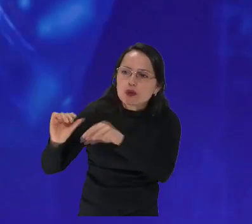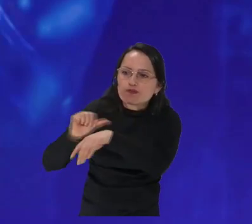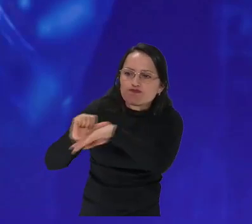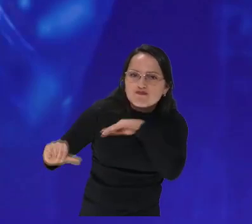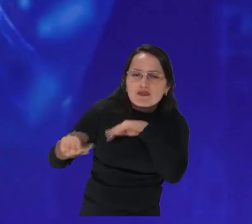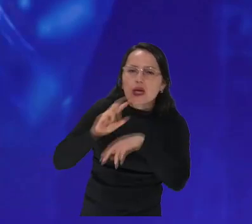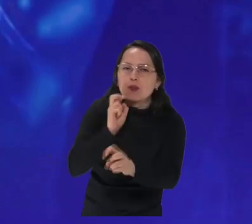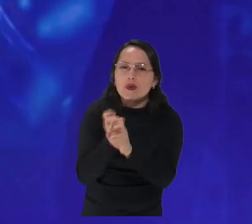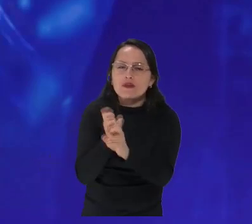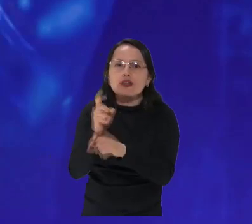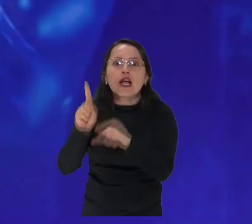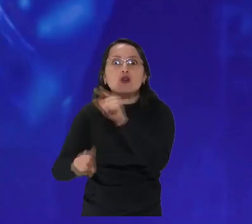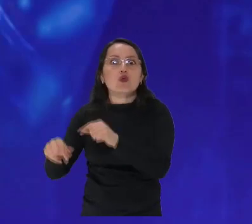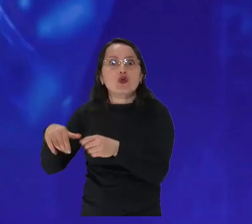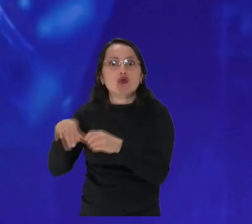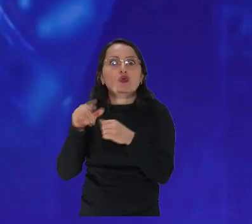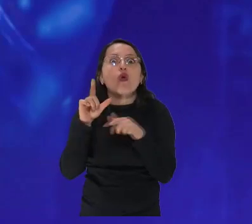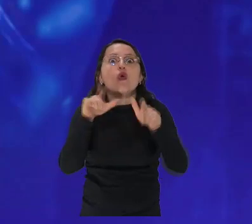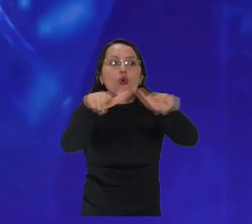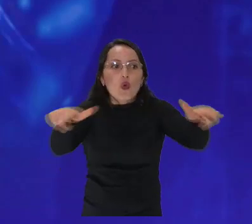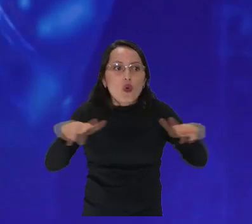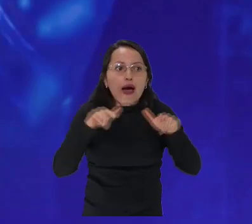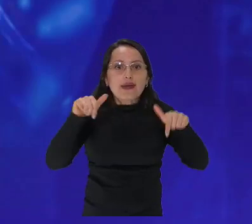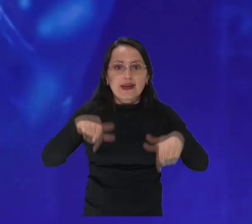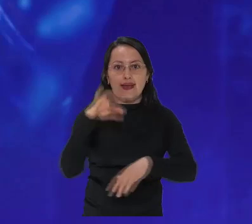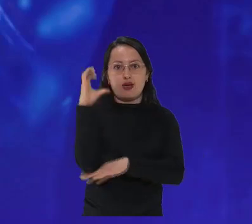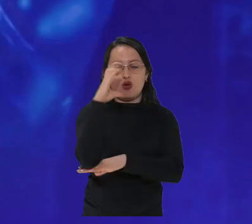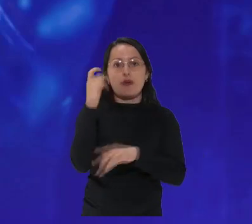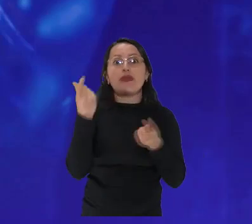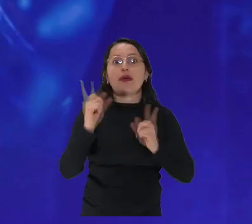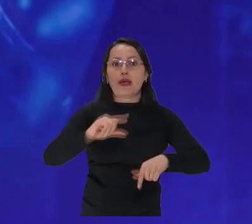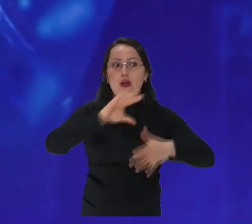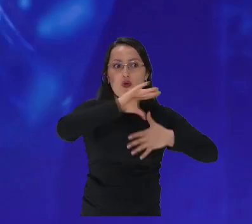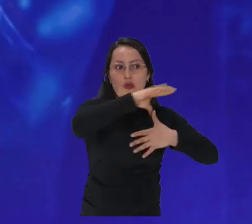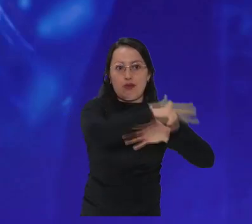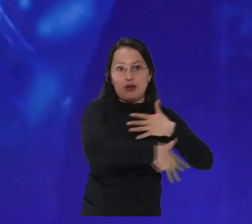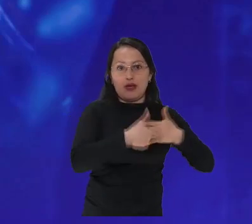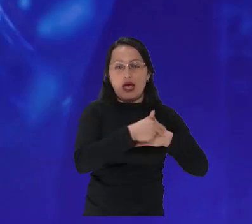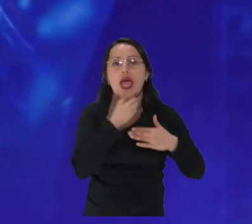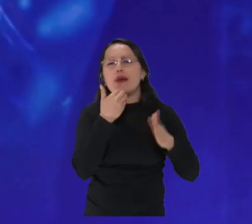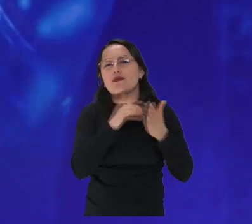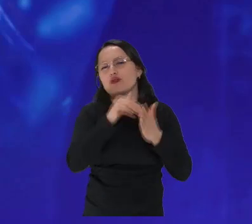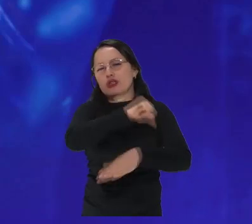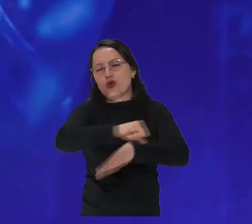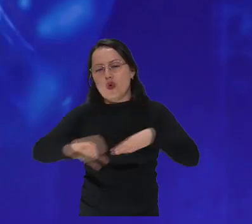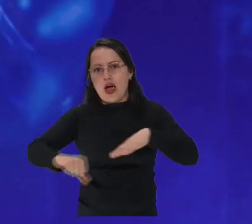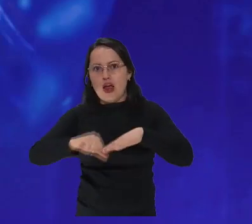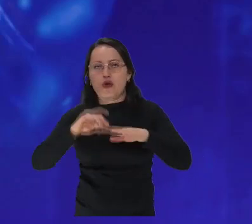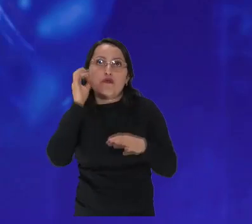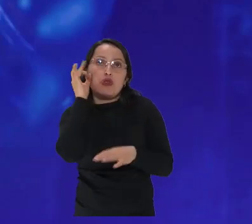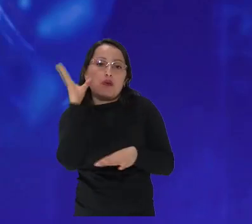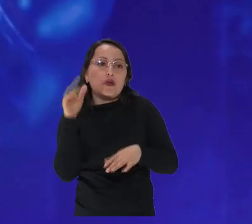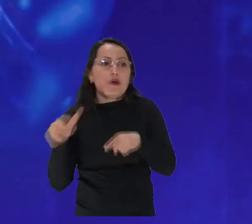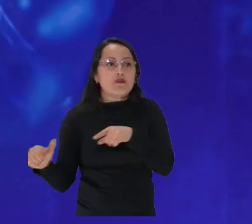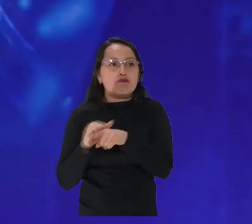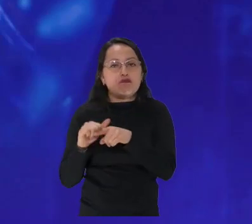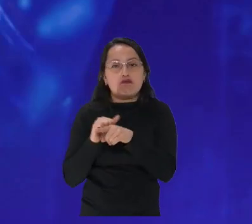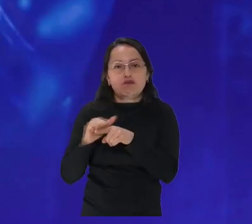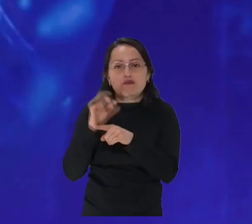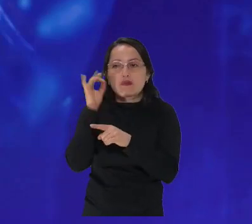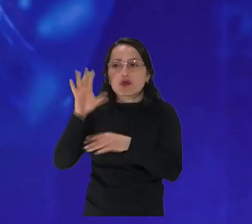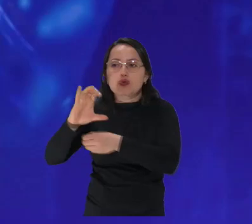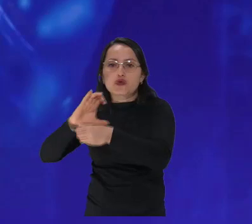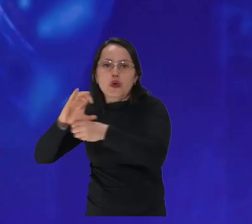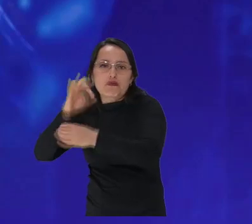quirúrgico en muchas zonas del país y en muchas zonas de Latinoamérica. Por ejemplo, un cirujano de ortopedia que se entrena de pronto en su residencia en una